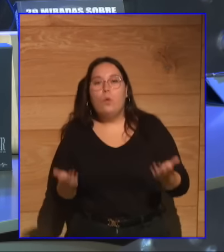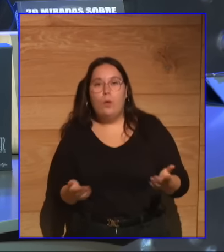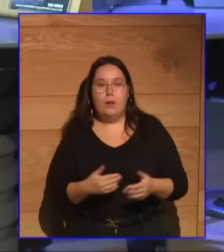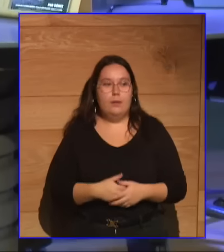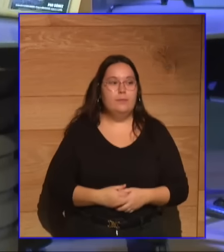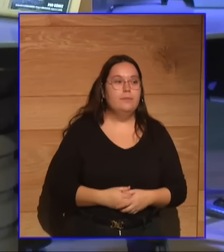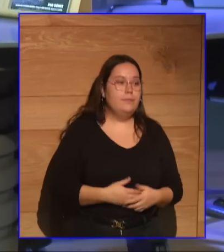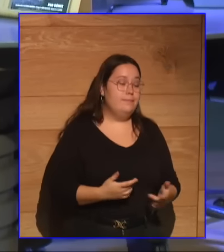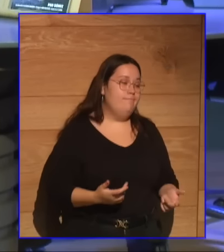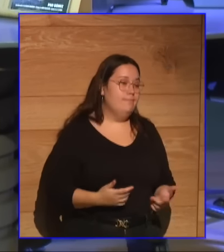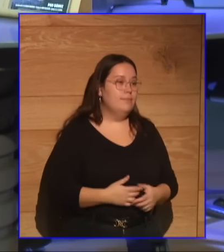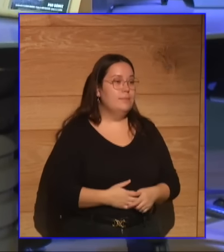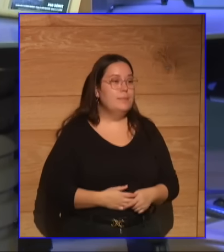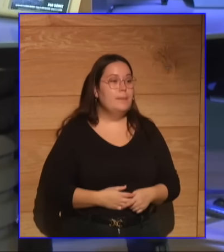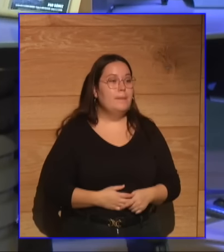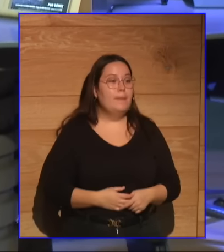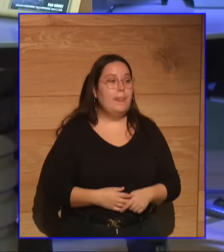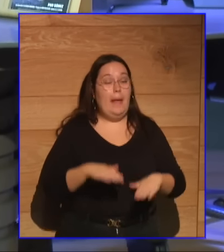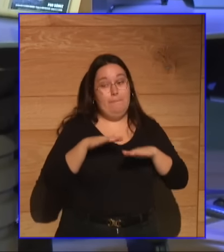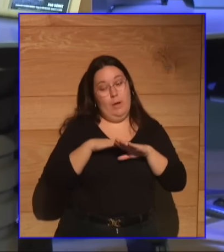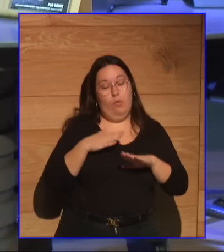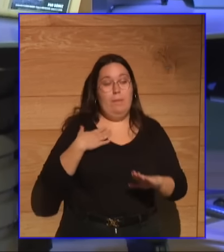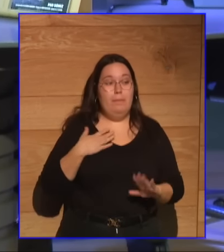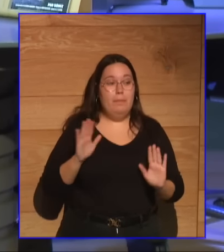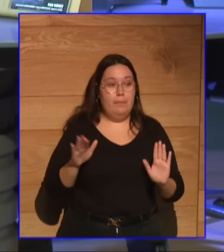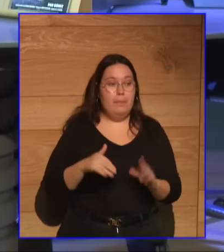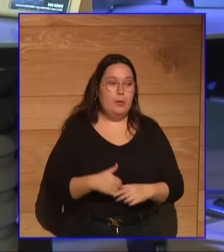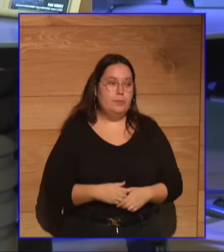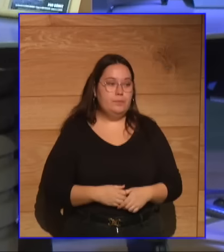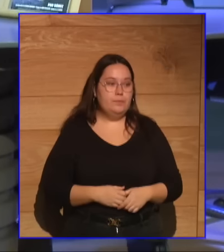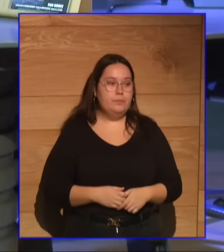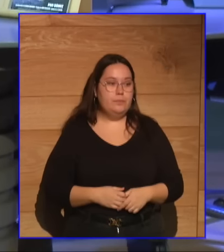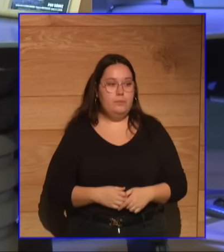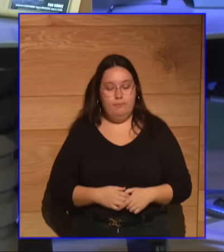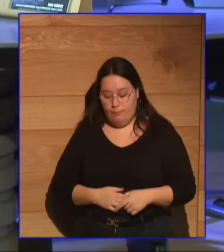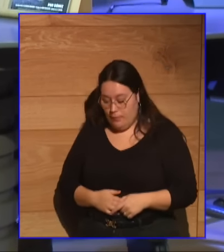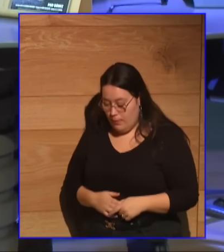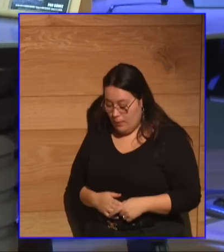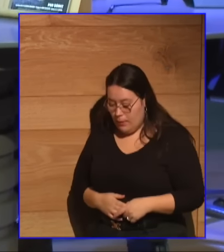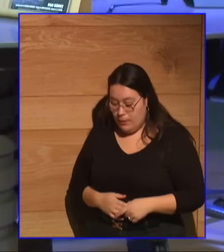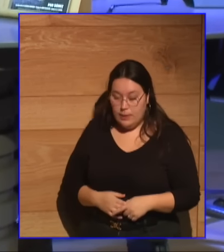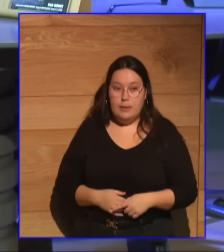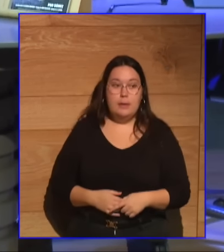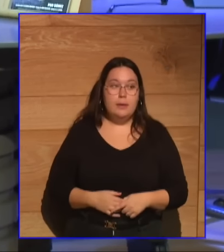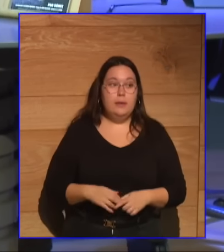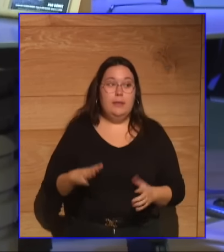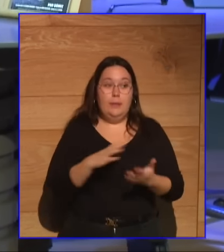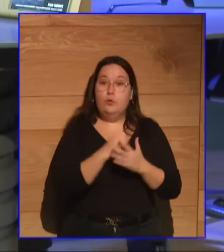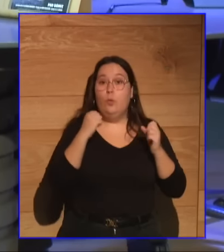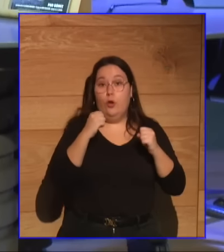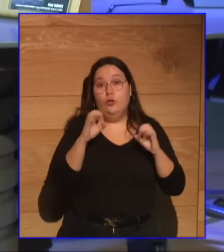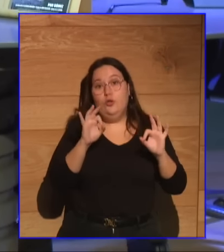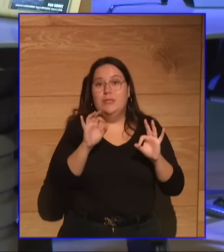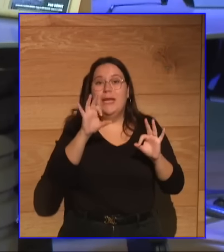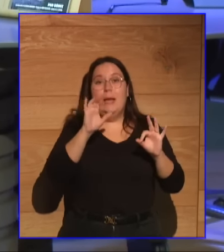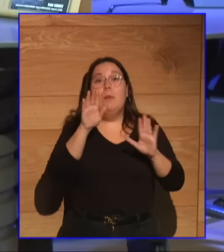Bueno, vamos a ver, mi intención ya, tengo que hablar primero, digamos, en el subjuntivo, y luego ya hablaremos. Estamos en, ¿vale?, todopoderosos Spielberg, como,